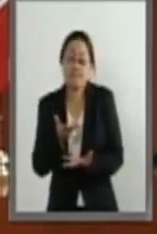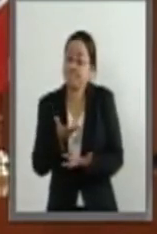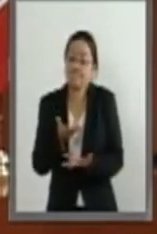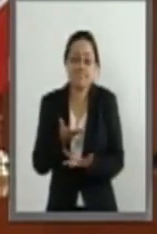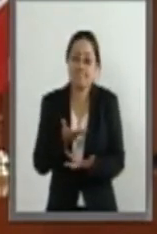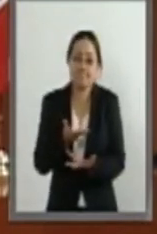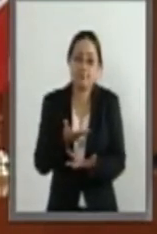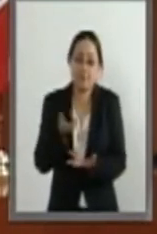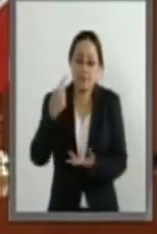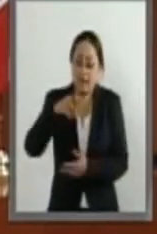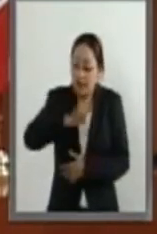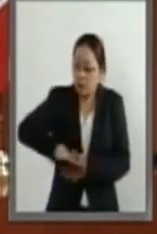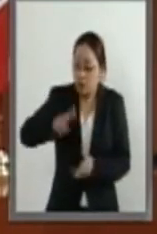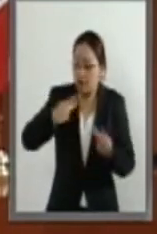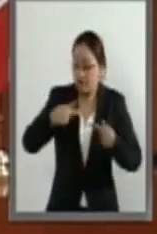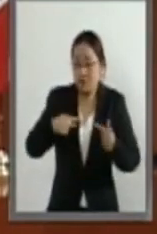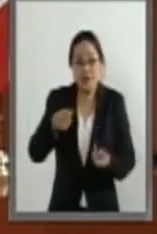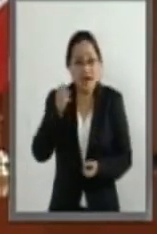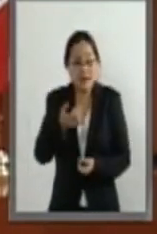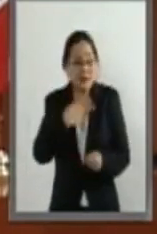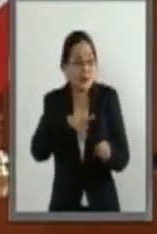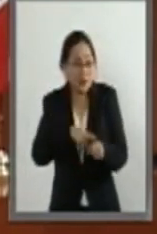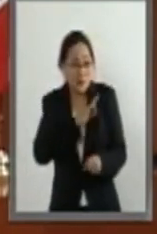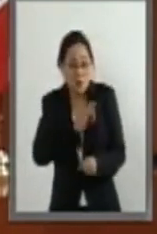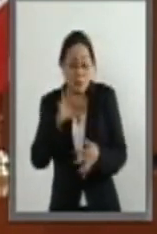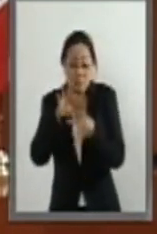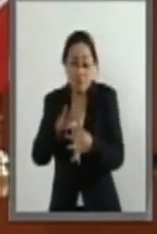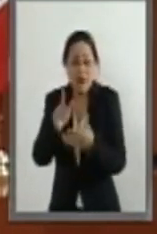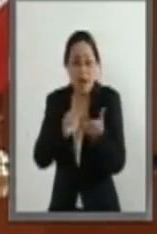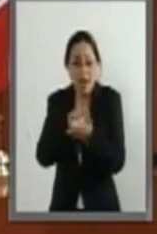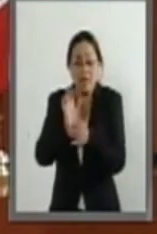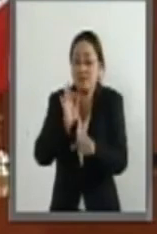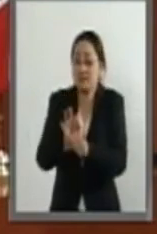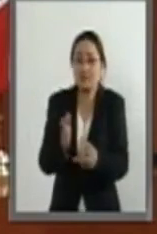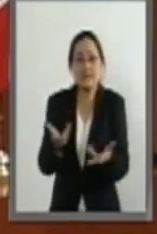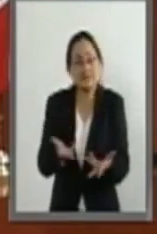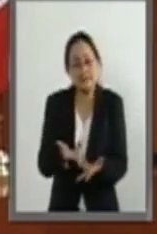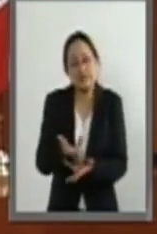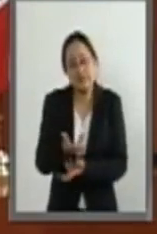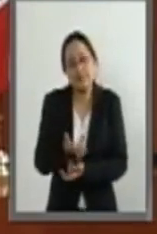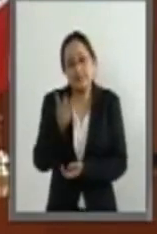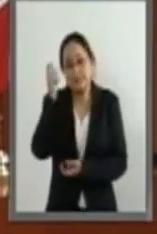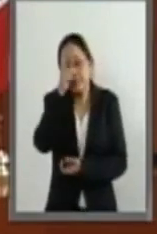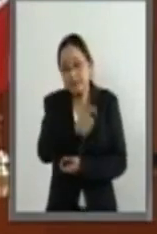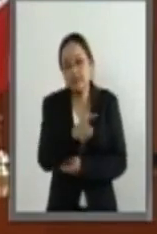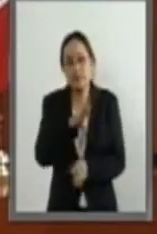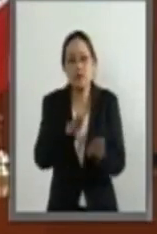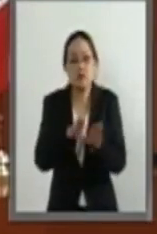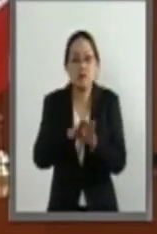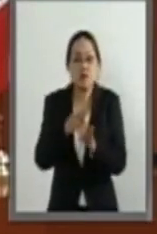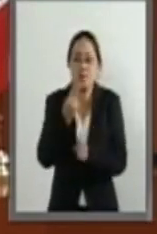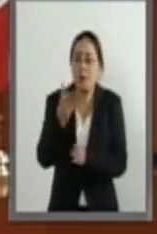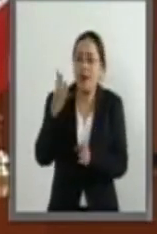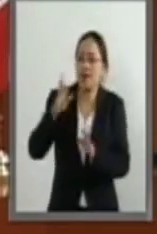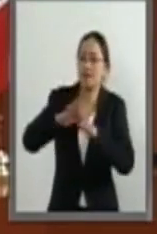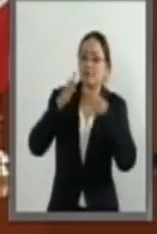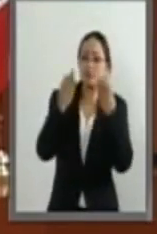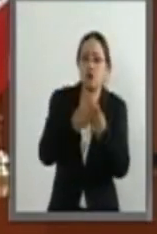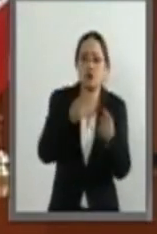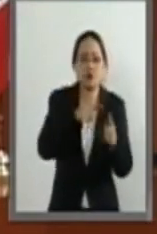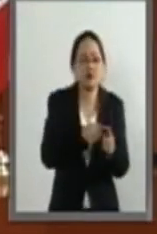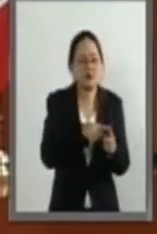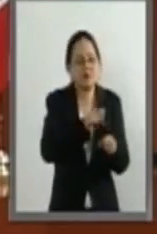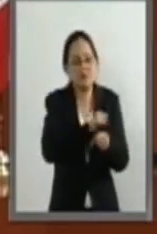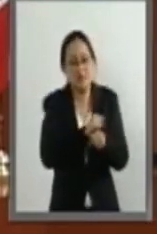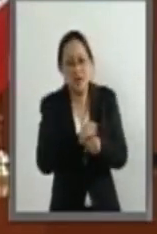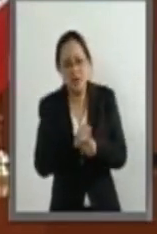de a pie de este país. Es duro encontrar infinidad de versiones, desde la más